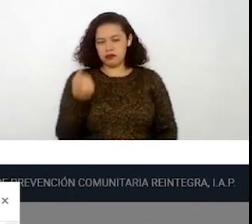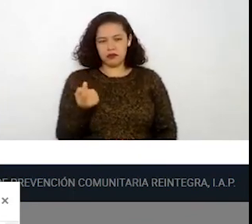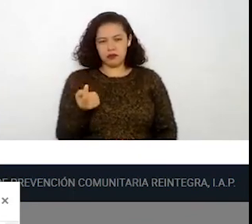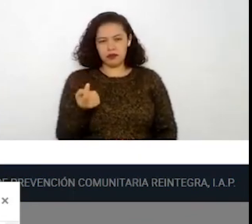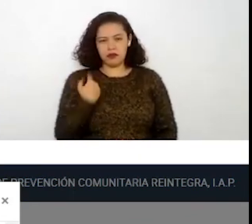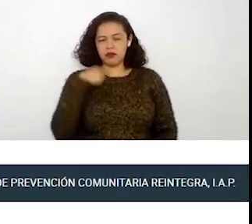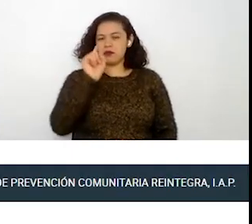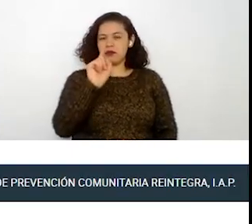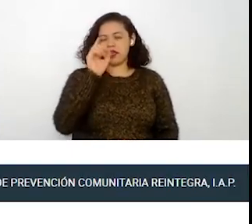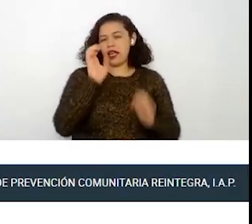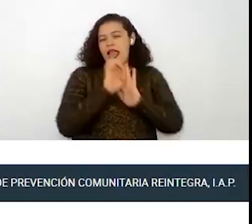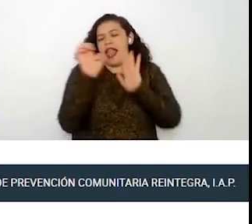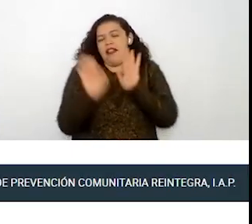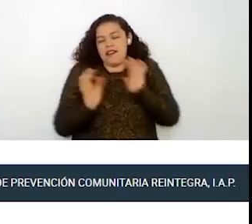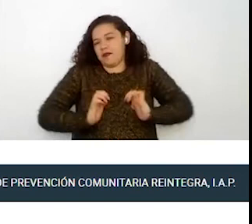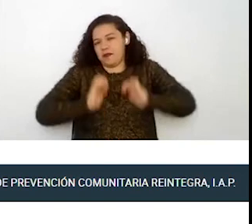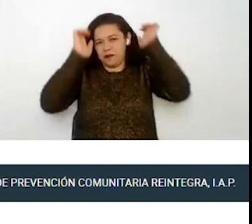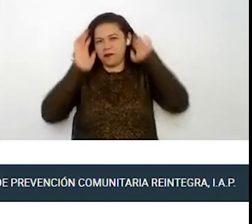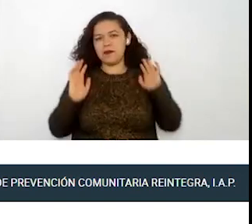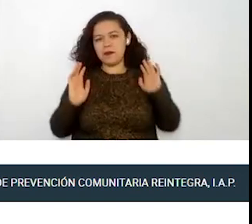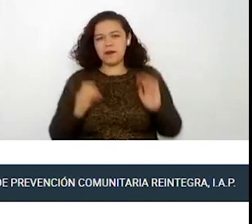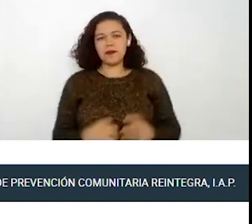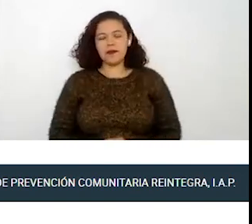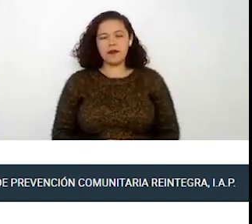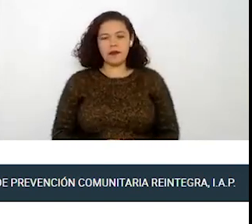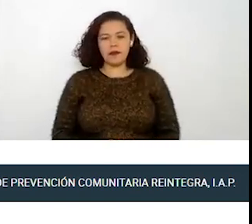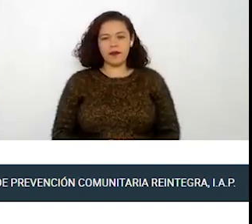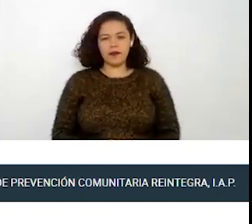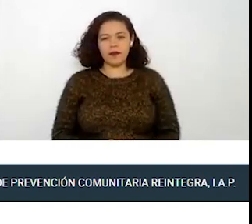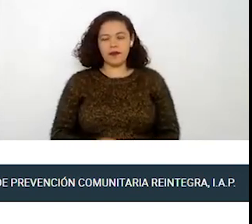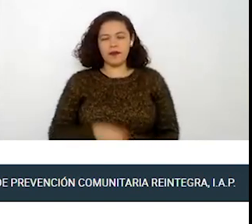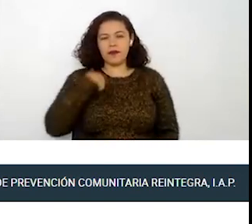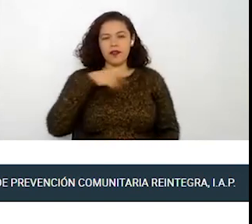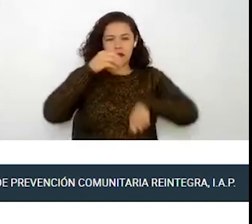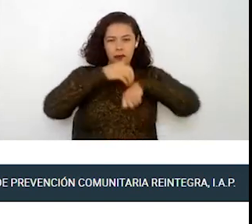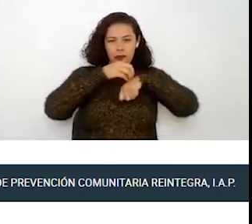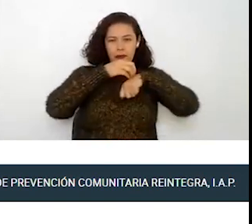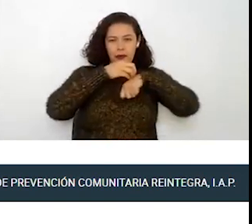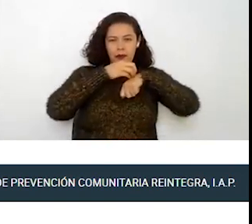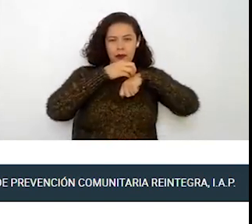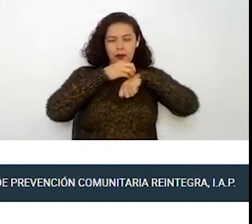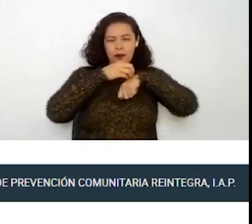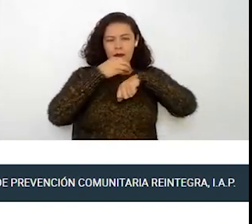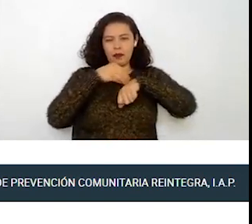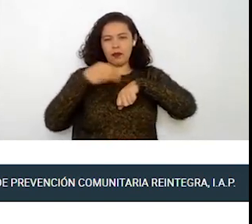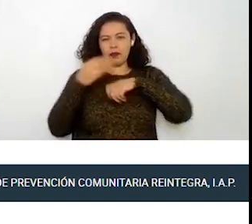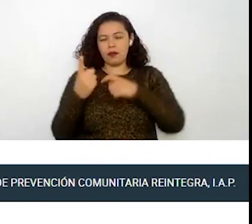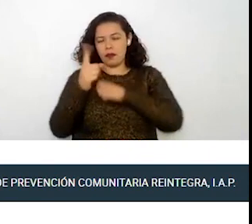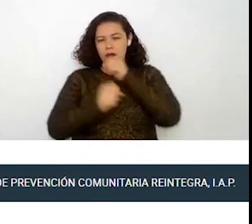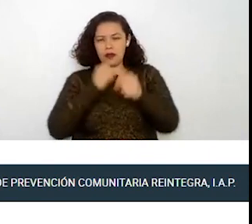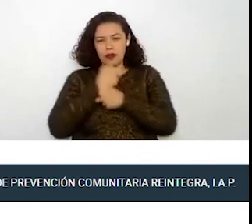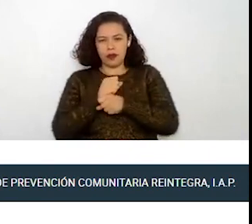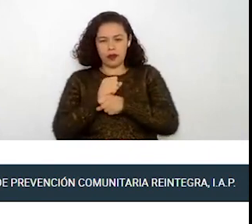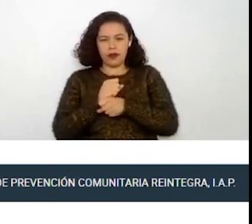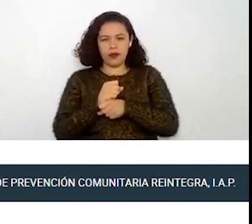por ejemplo de posición de edificio y le pongo el monto me va a salir el monto anual lo